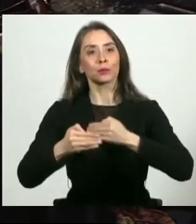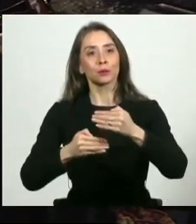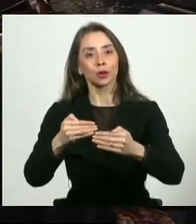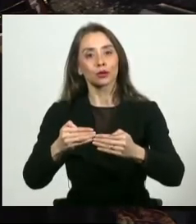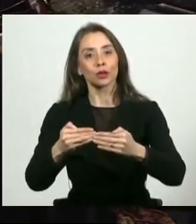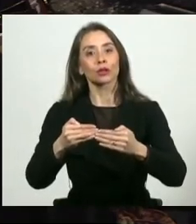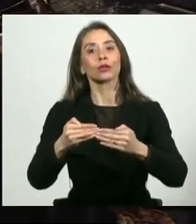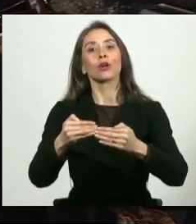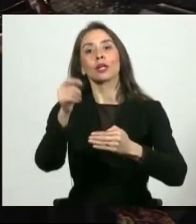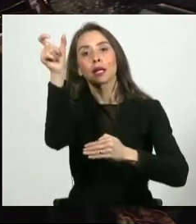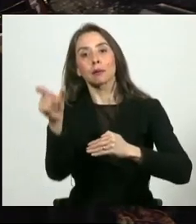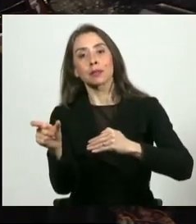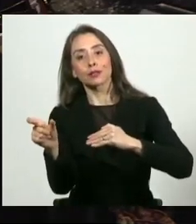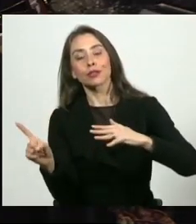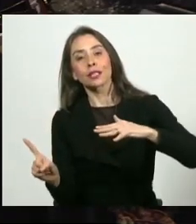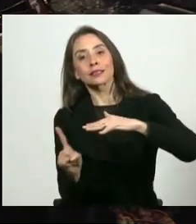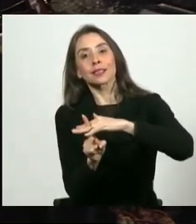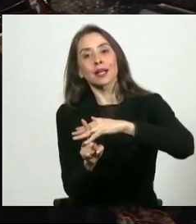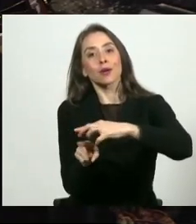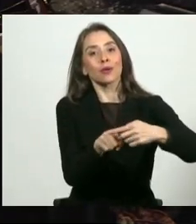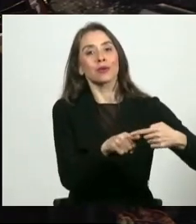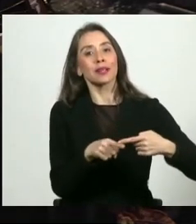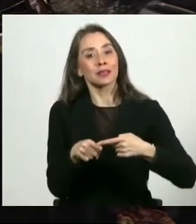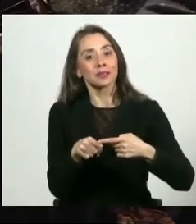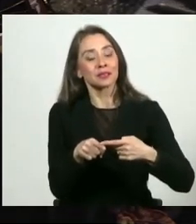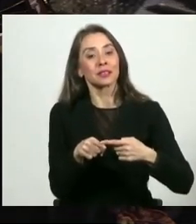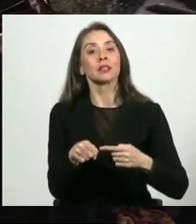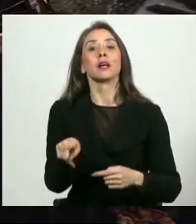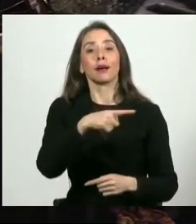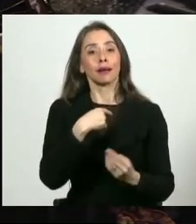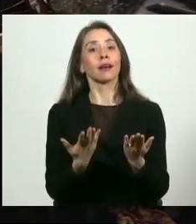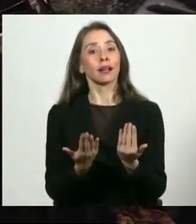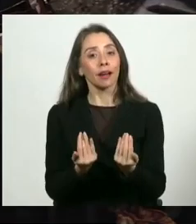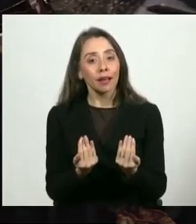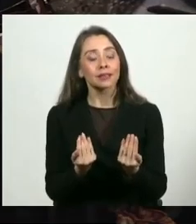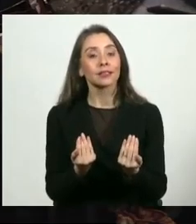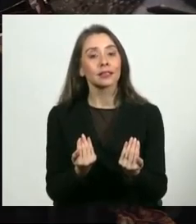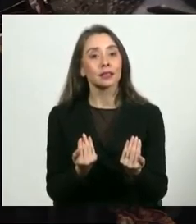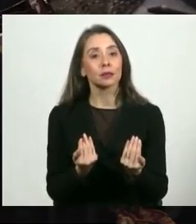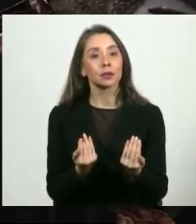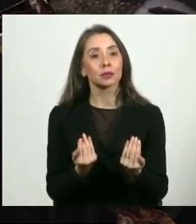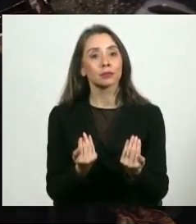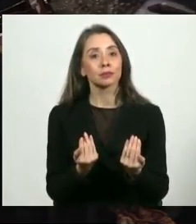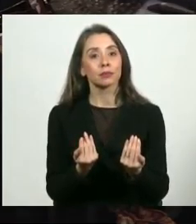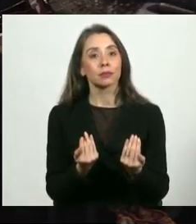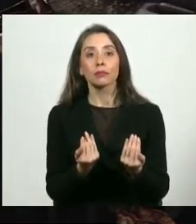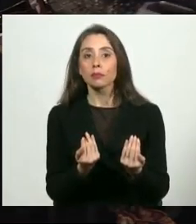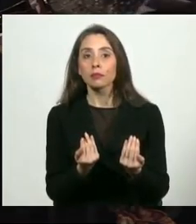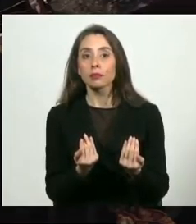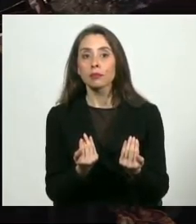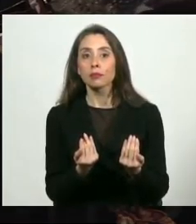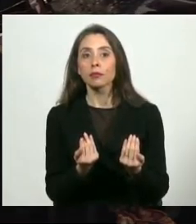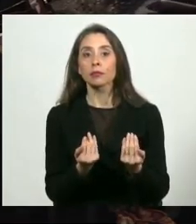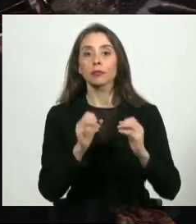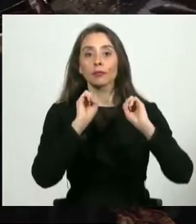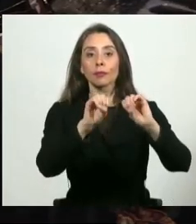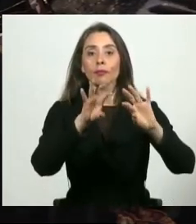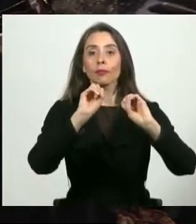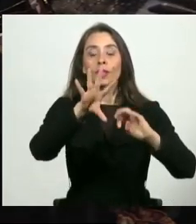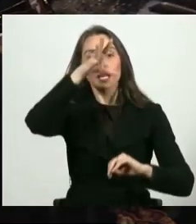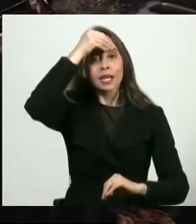de inclusión social, en donde nosotros hoy día necesitamos desde la